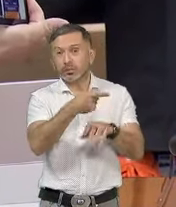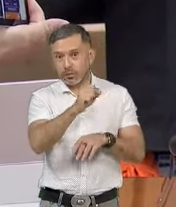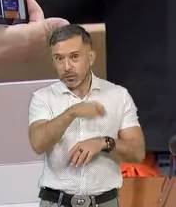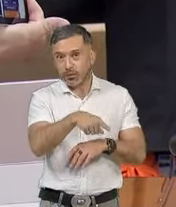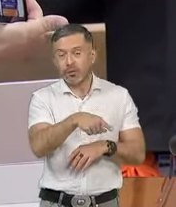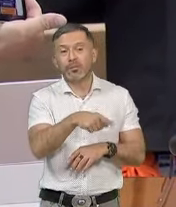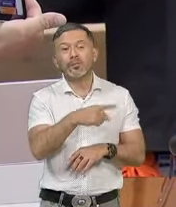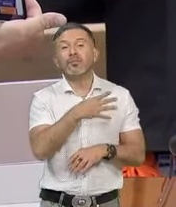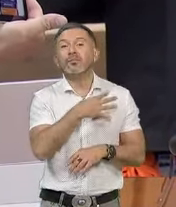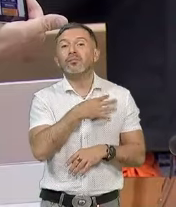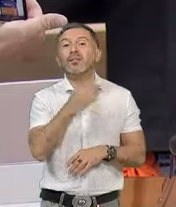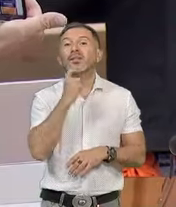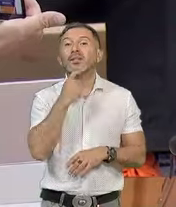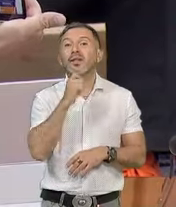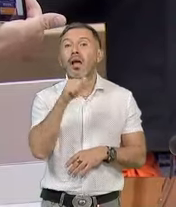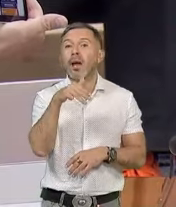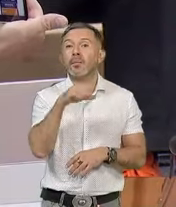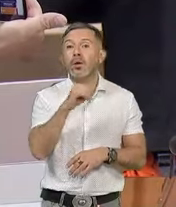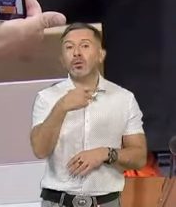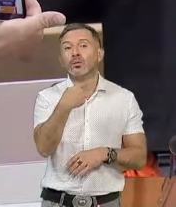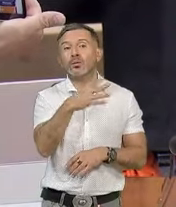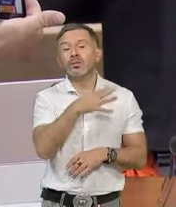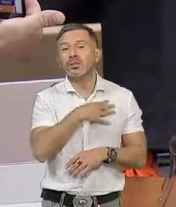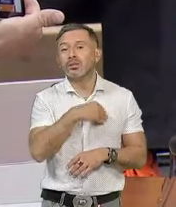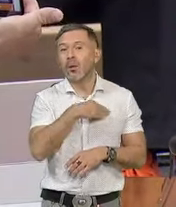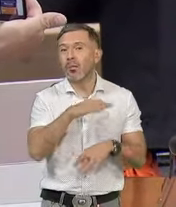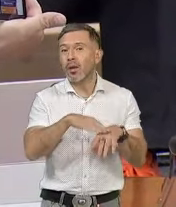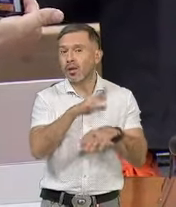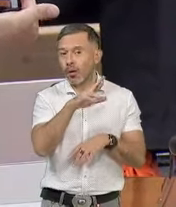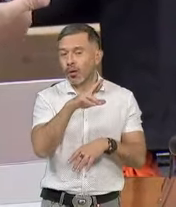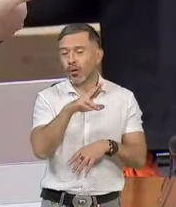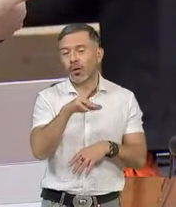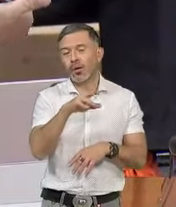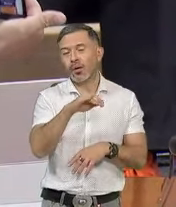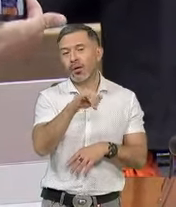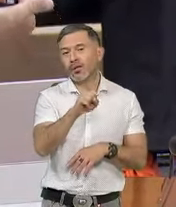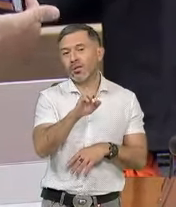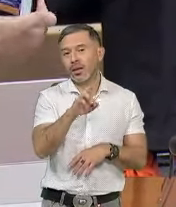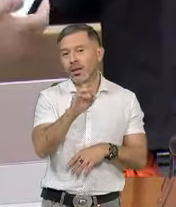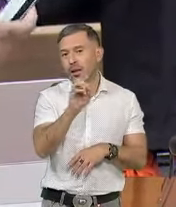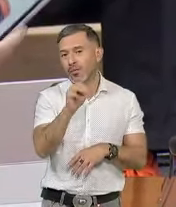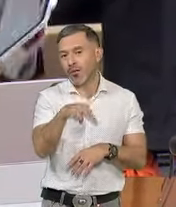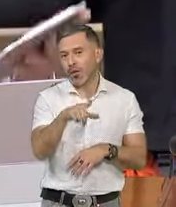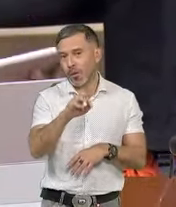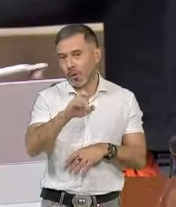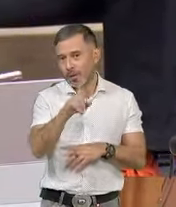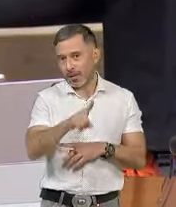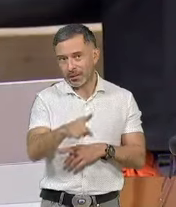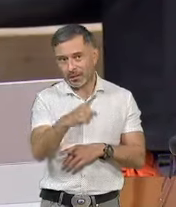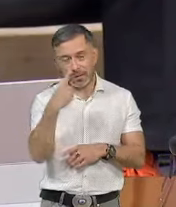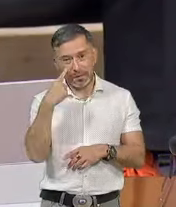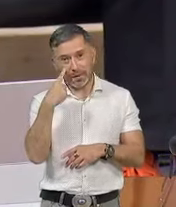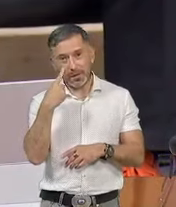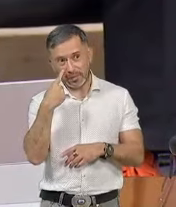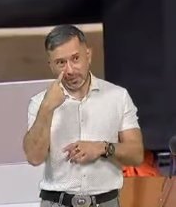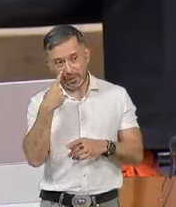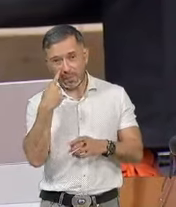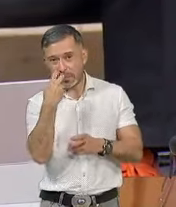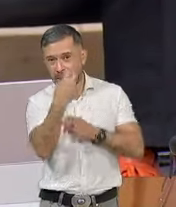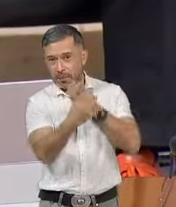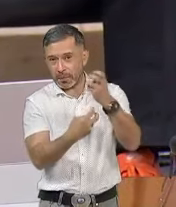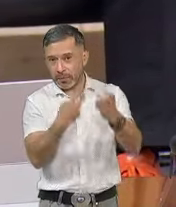el hijo de Andrés Manuel López del hijo de Andrés Manuel López Obrador y hay